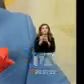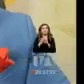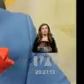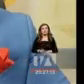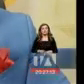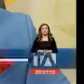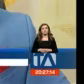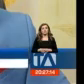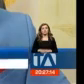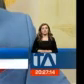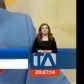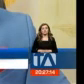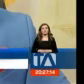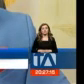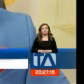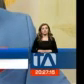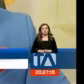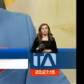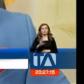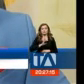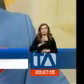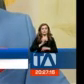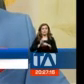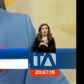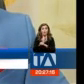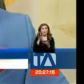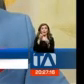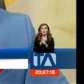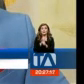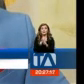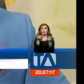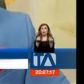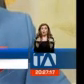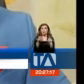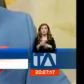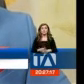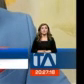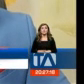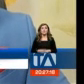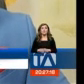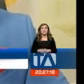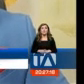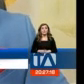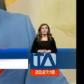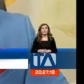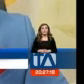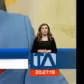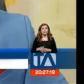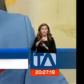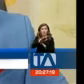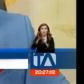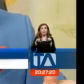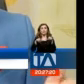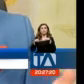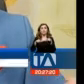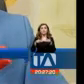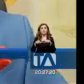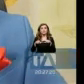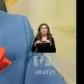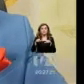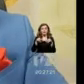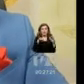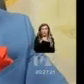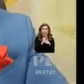determina la técnica es lo más recomendable hacerlo como lo estamos haciendo ahora es decir que un solo ambiente se encuentre tanto la bodega